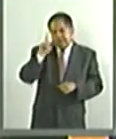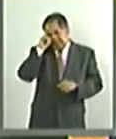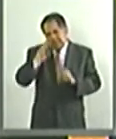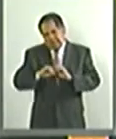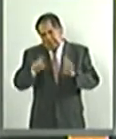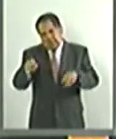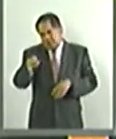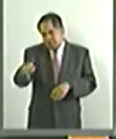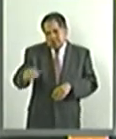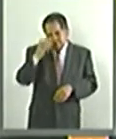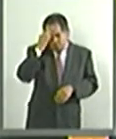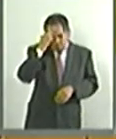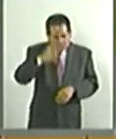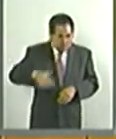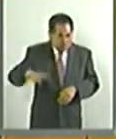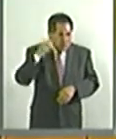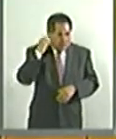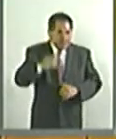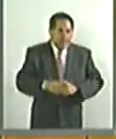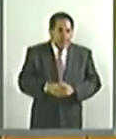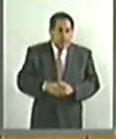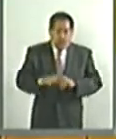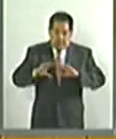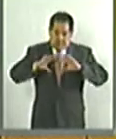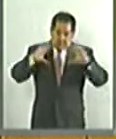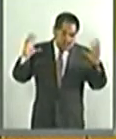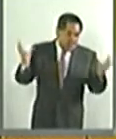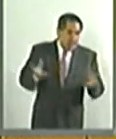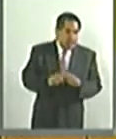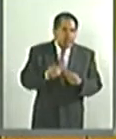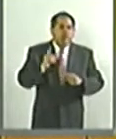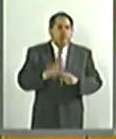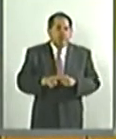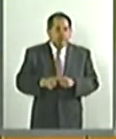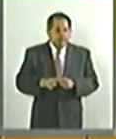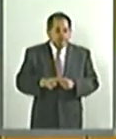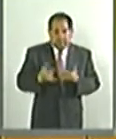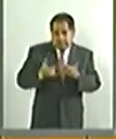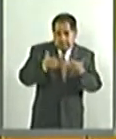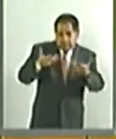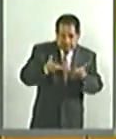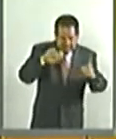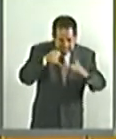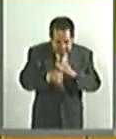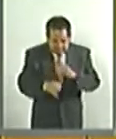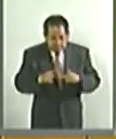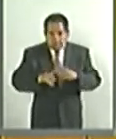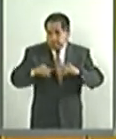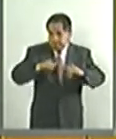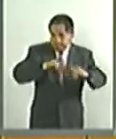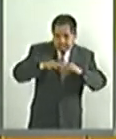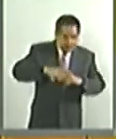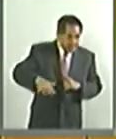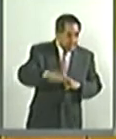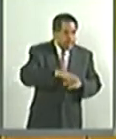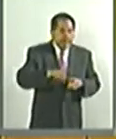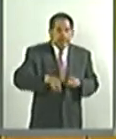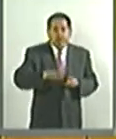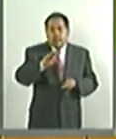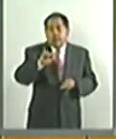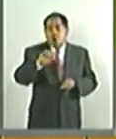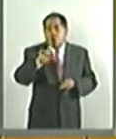es Yanguitlán. En suma, la geología, la geografía, la